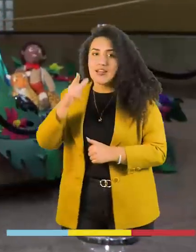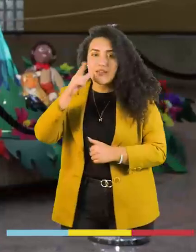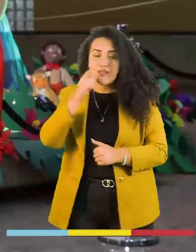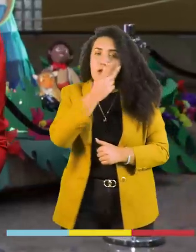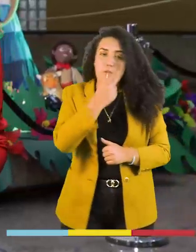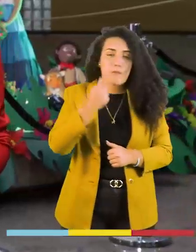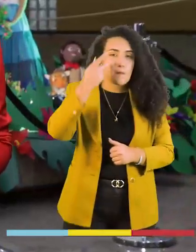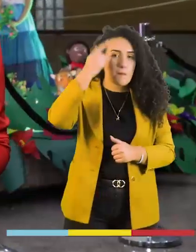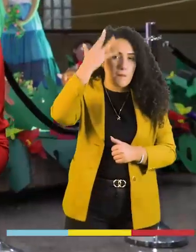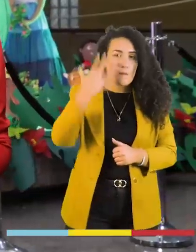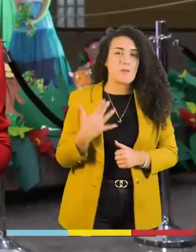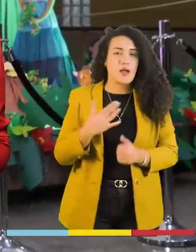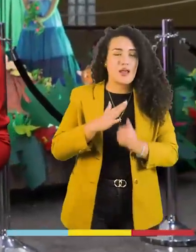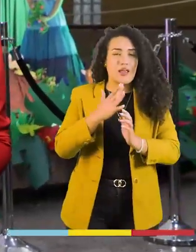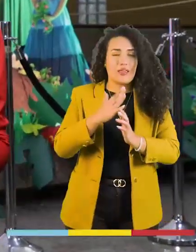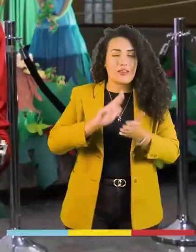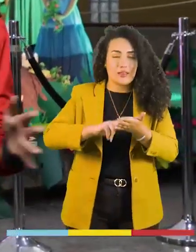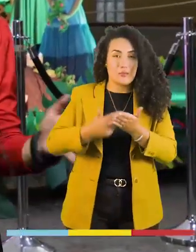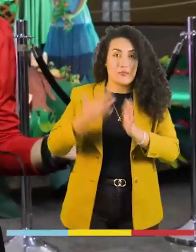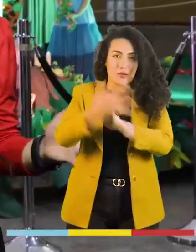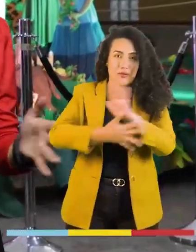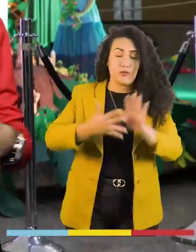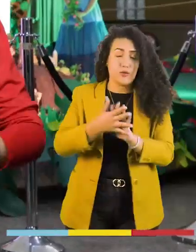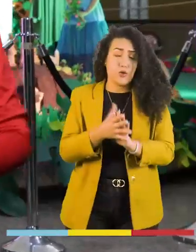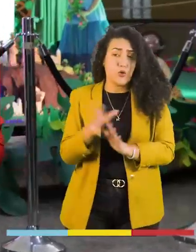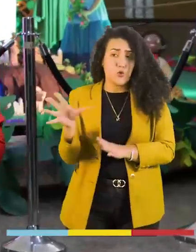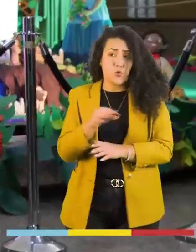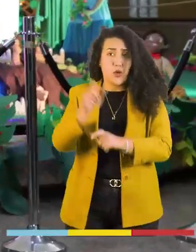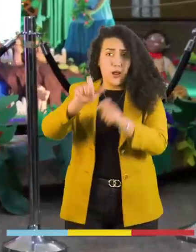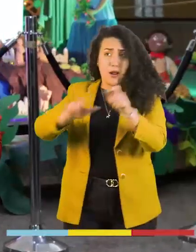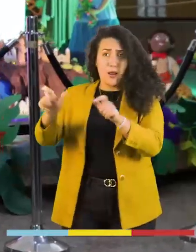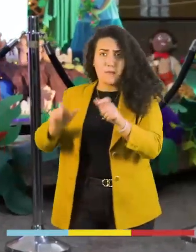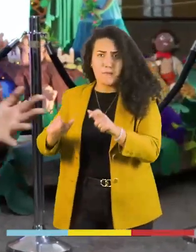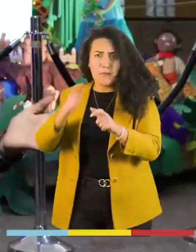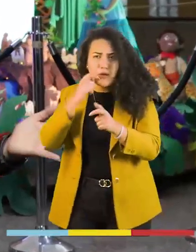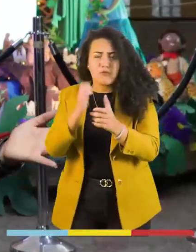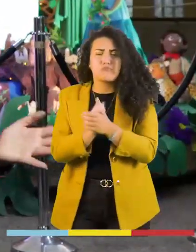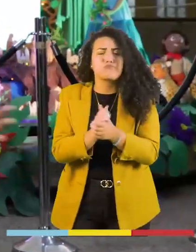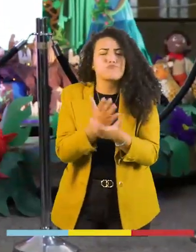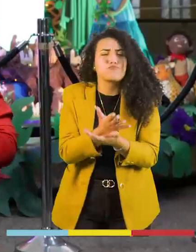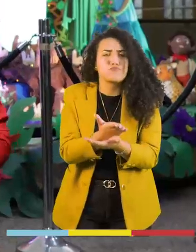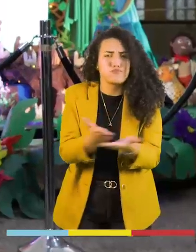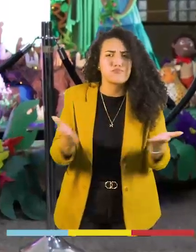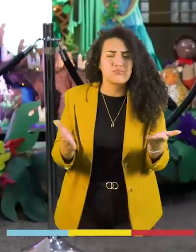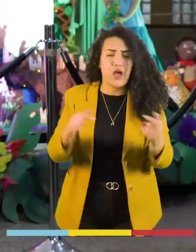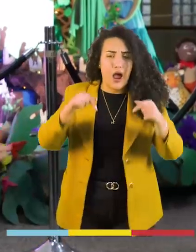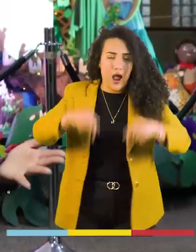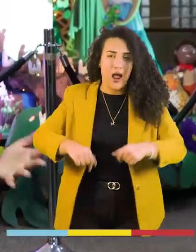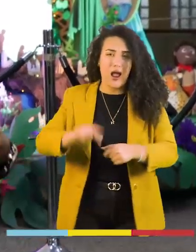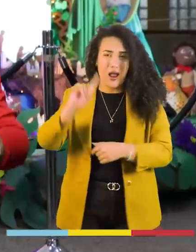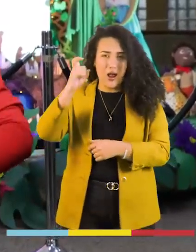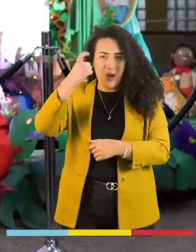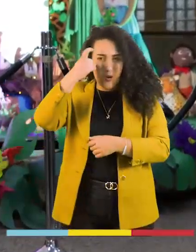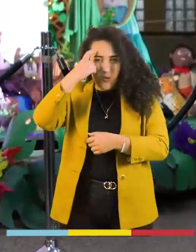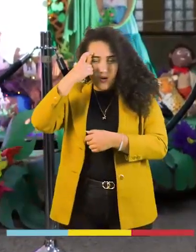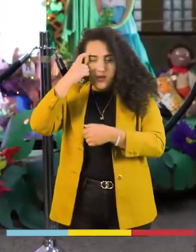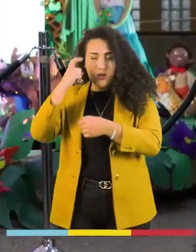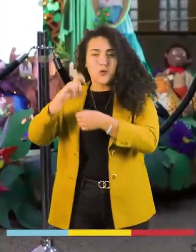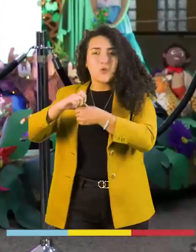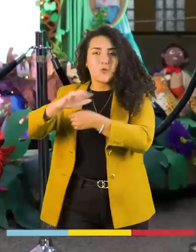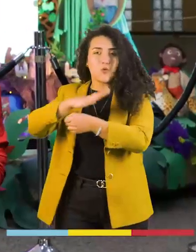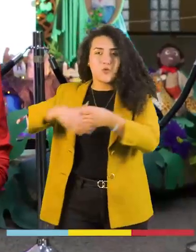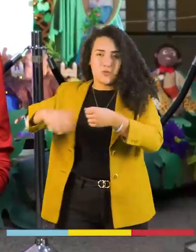Paula Buitrago, nuestra intérprete de señas, y todo el equipo que está detrás de cámaras, queremos enviarle un saludo a ustedes aquí en la Gobernación